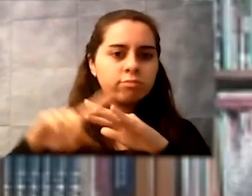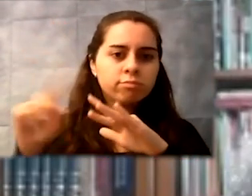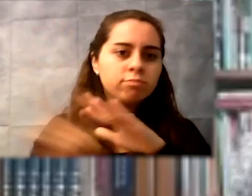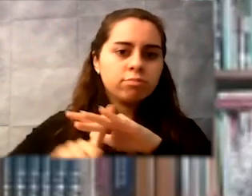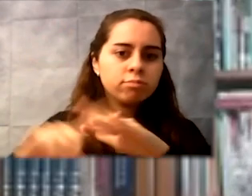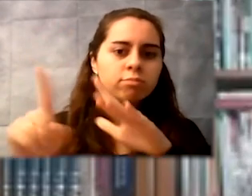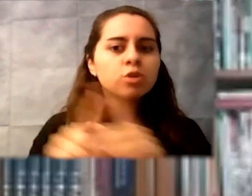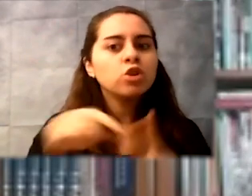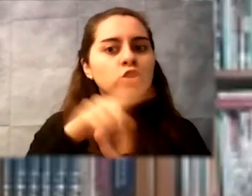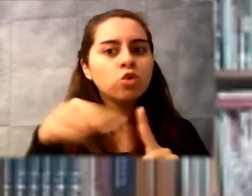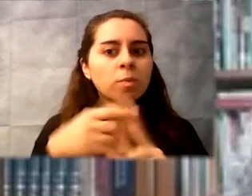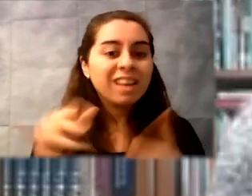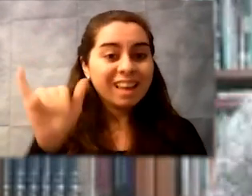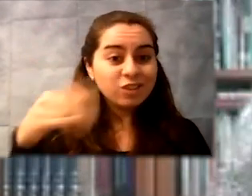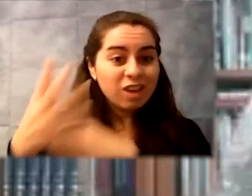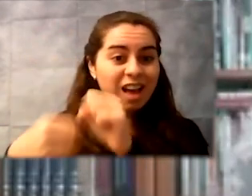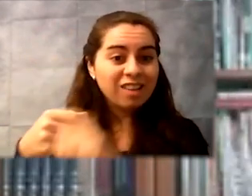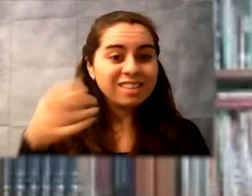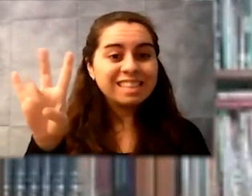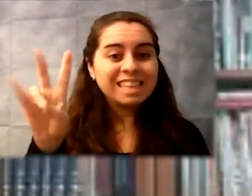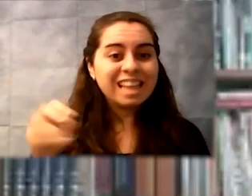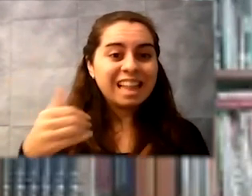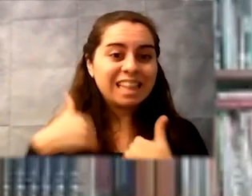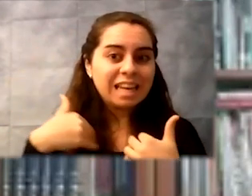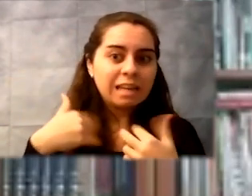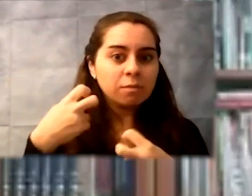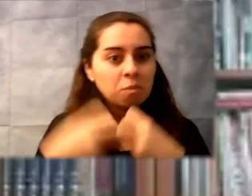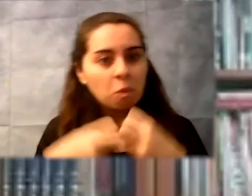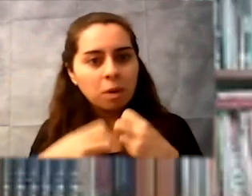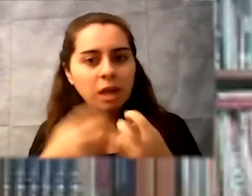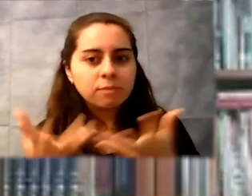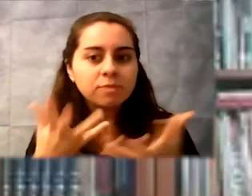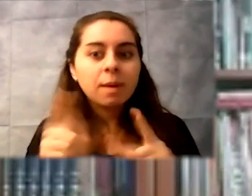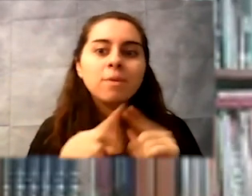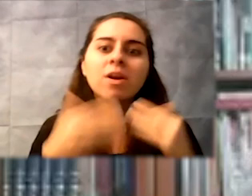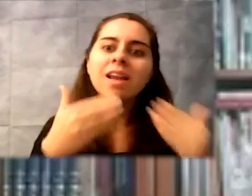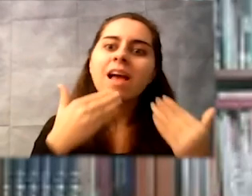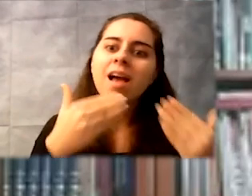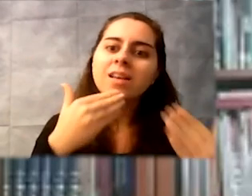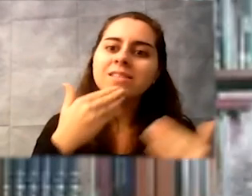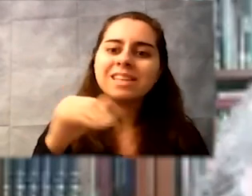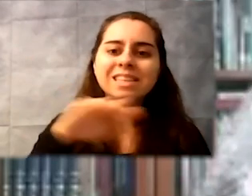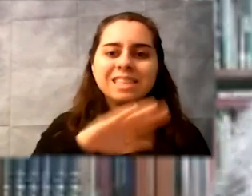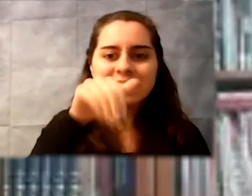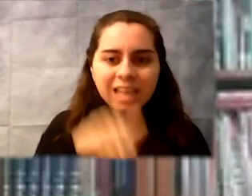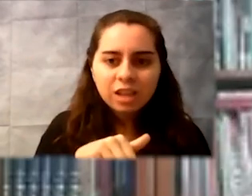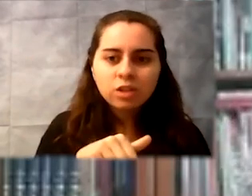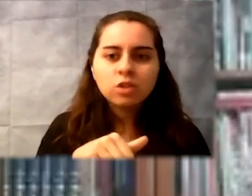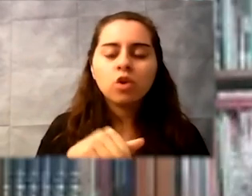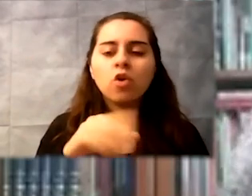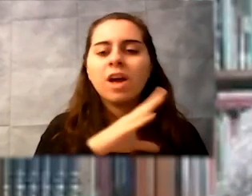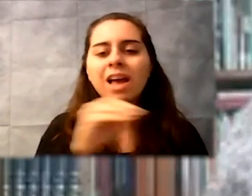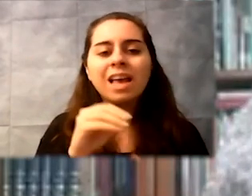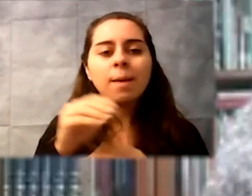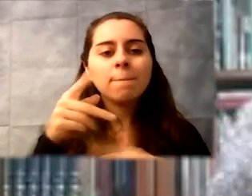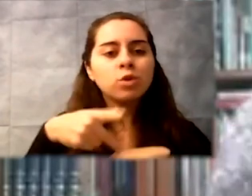tensiones que en esos años 70, y gracias al centro, gracias a Friends of Puerto Rico y a Boricuas Unidos en la diáspora por la invitación.